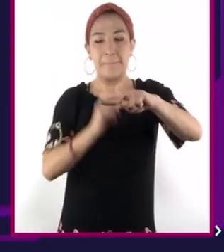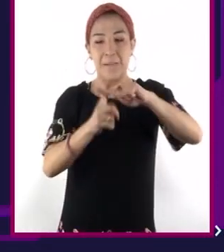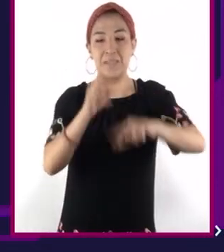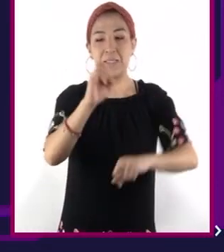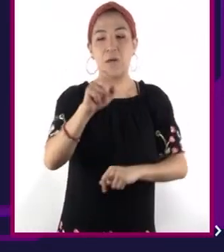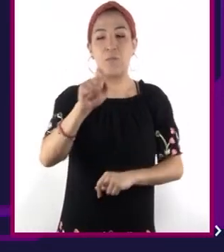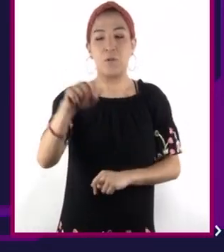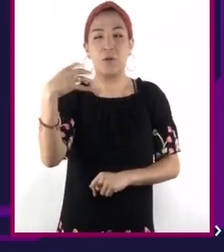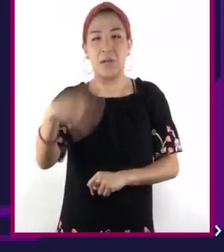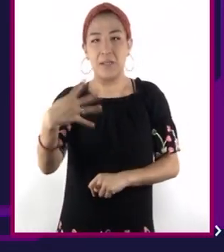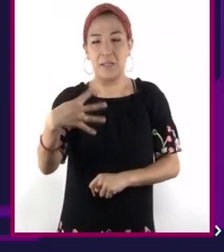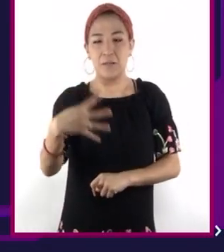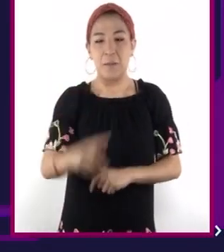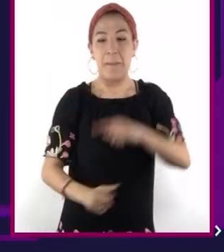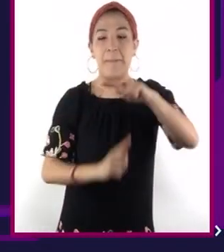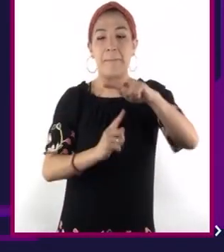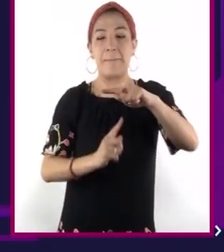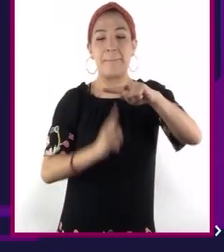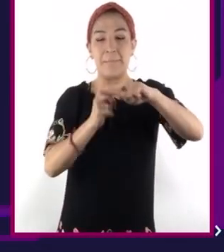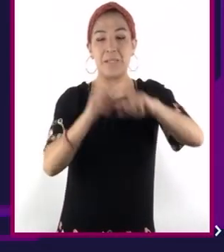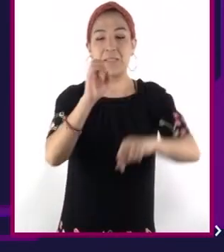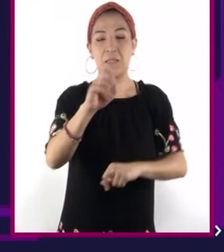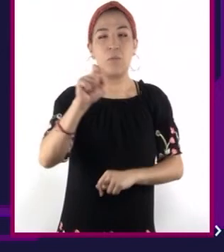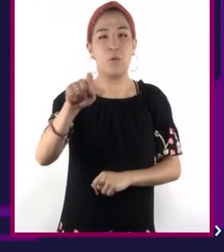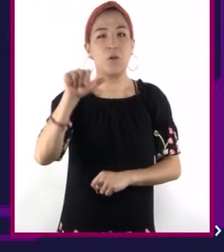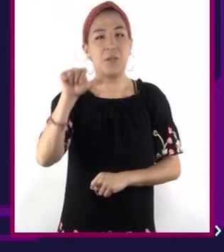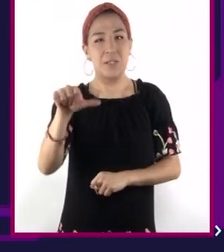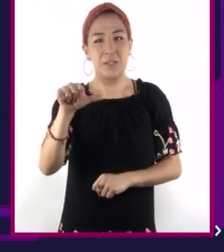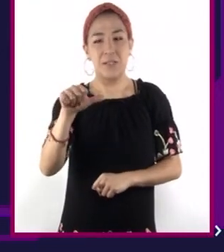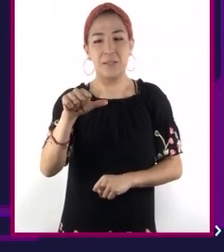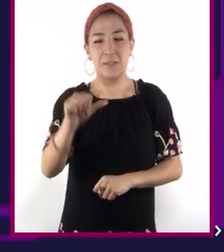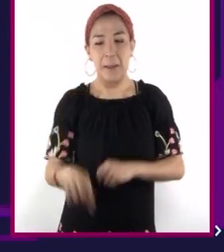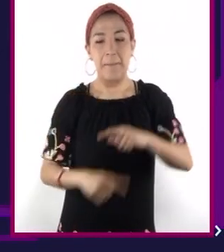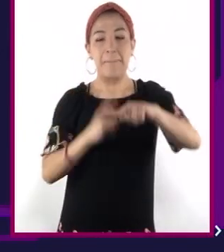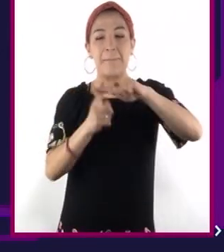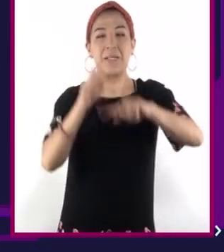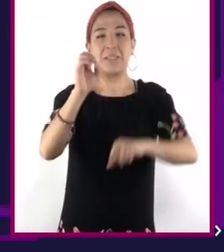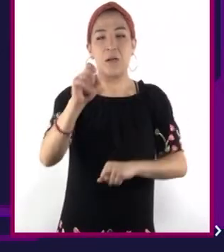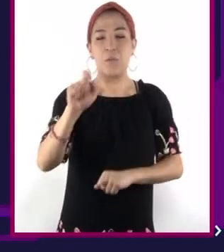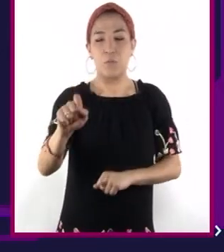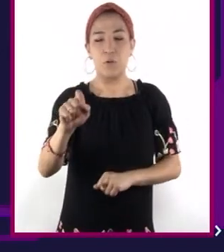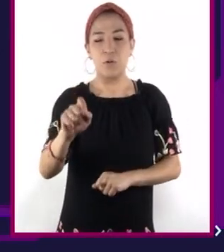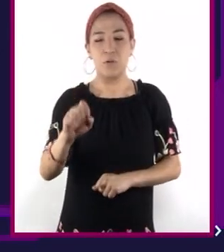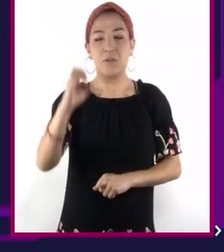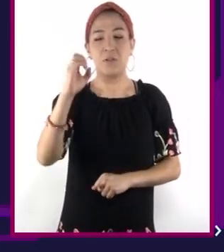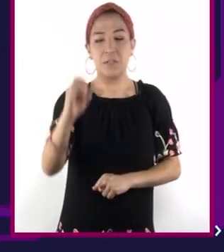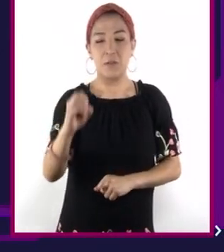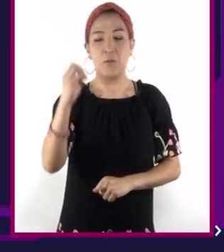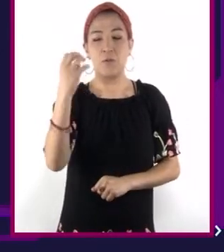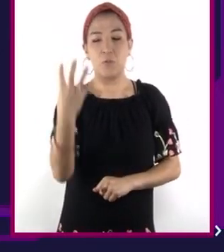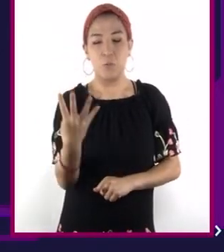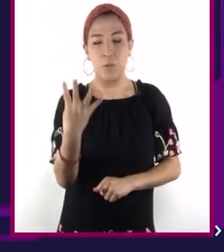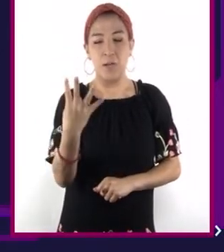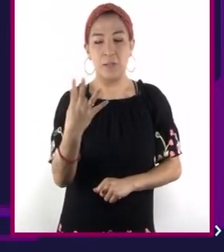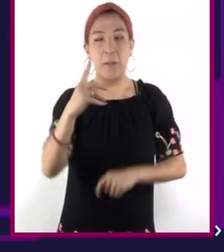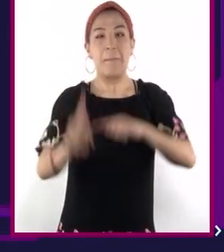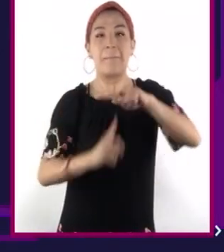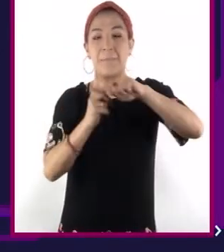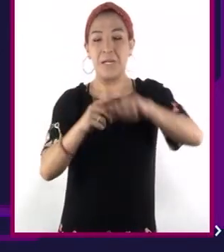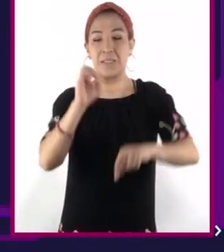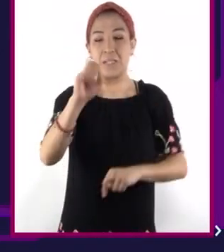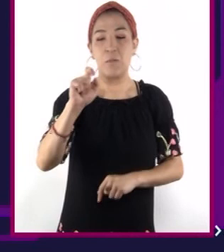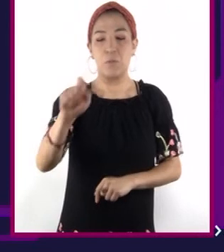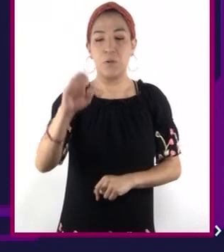0.14 más 0.16 más 0.04 más 0.06